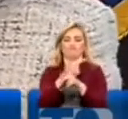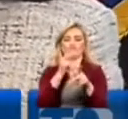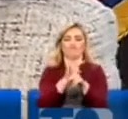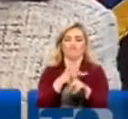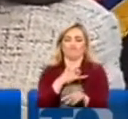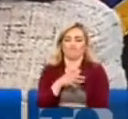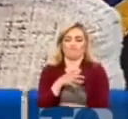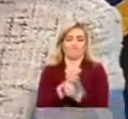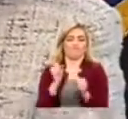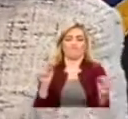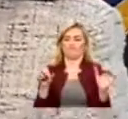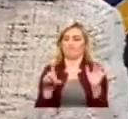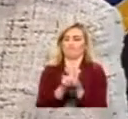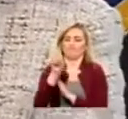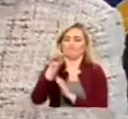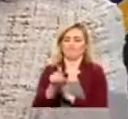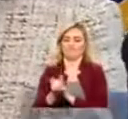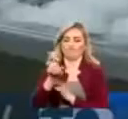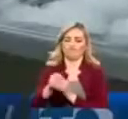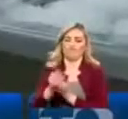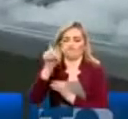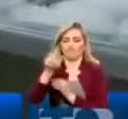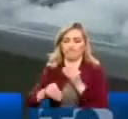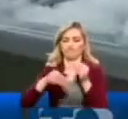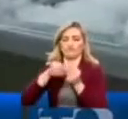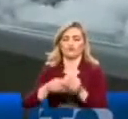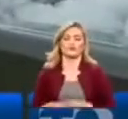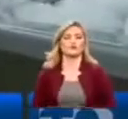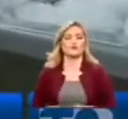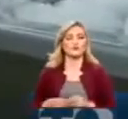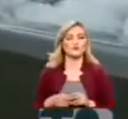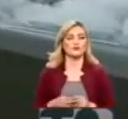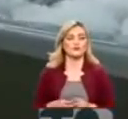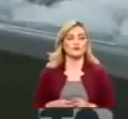esa seguridad jurídica que necesita el inversionista. Johanna Ramos, 24 horas.